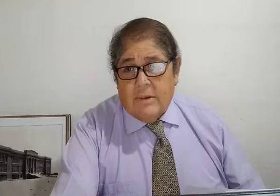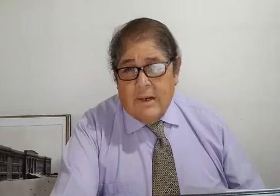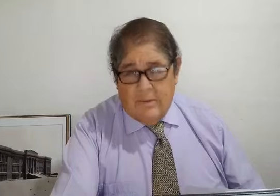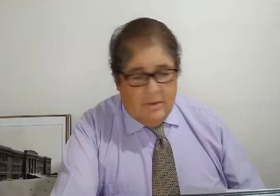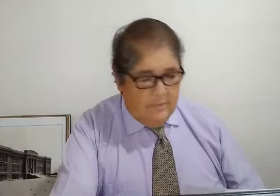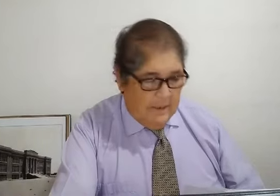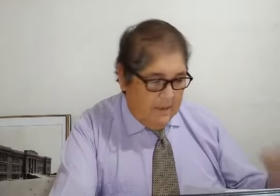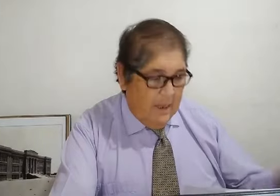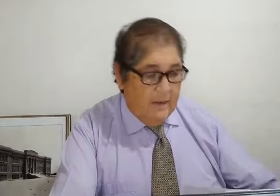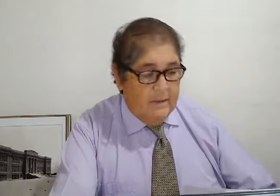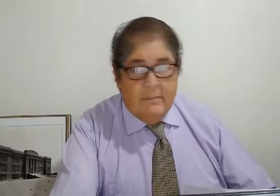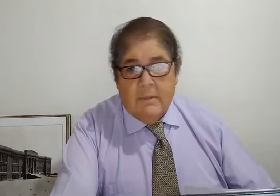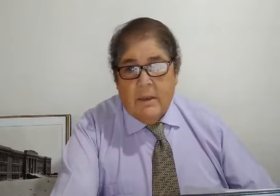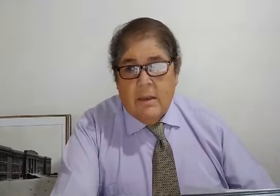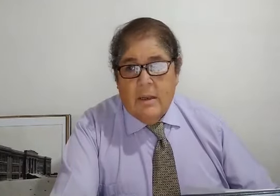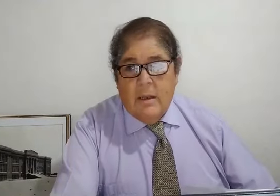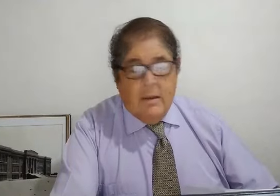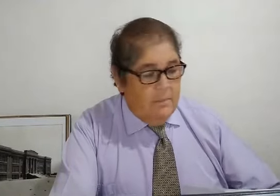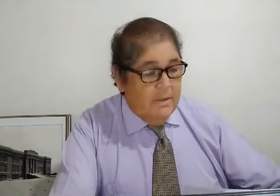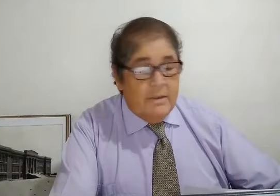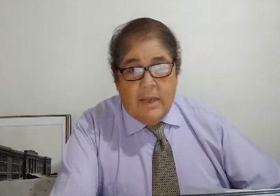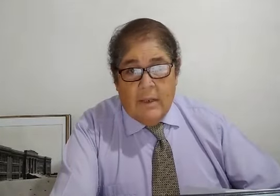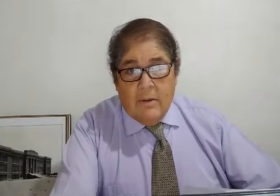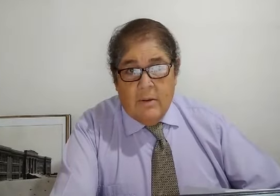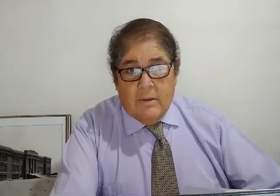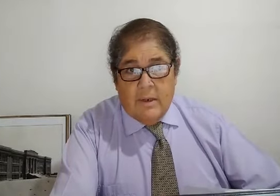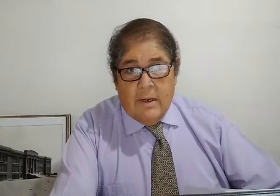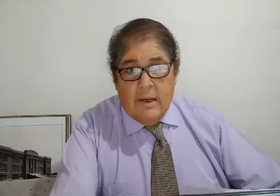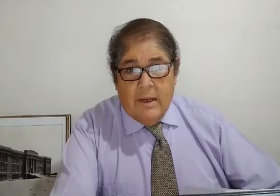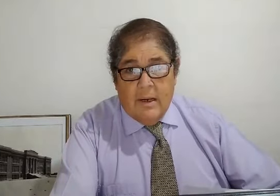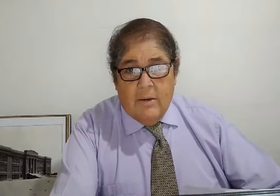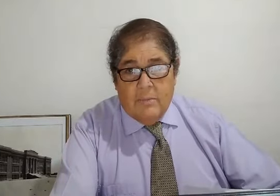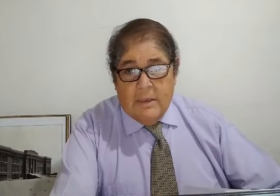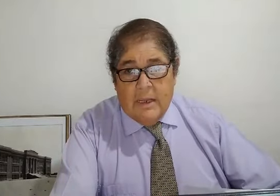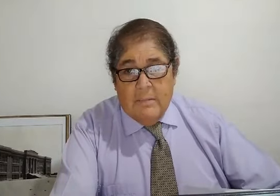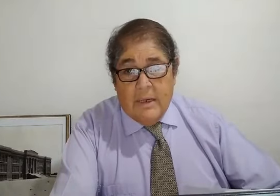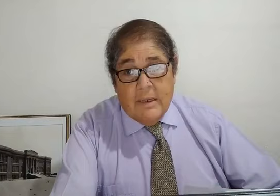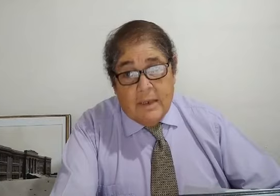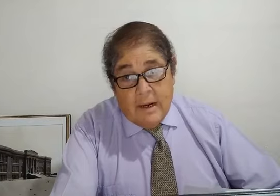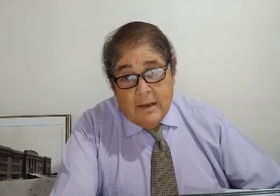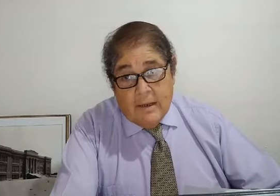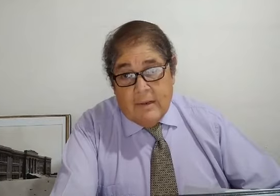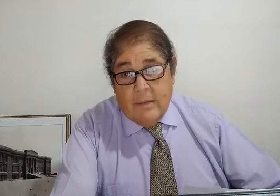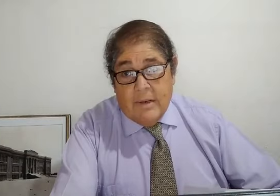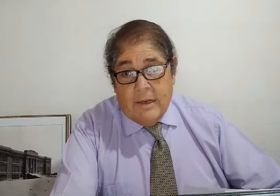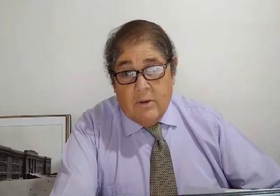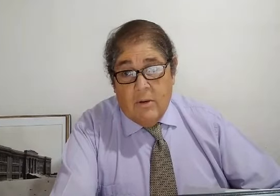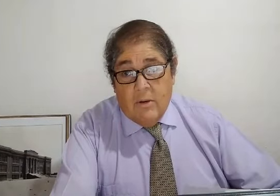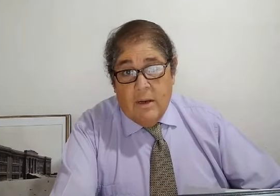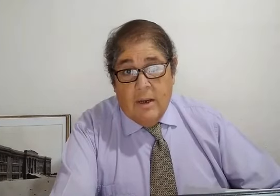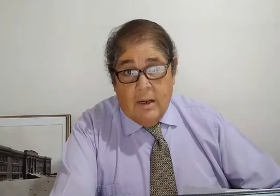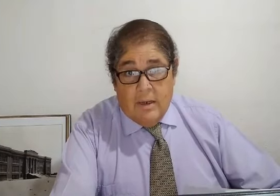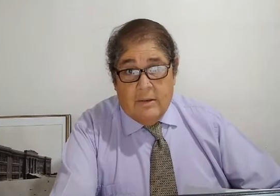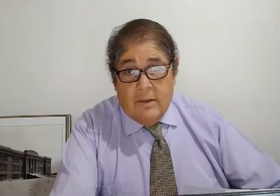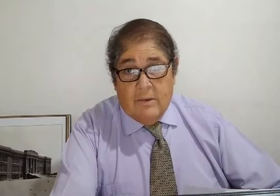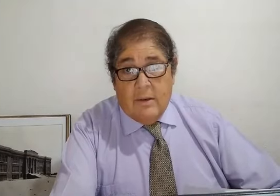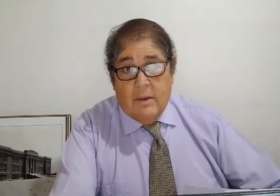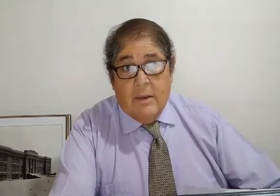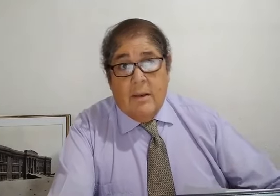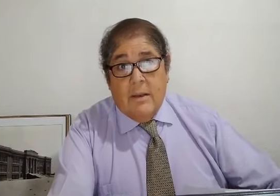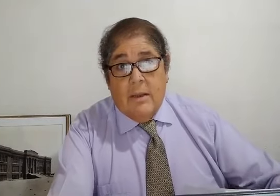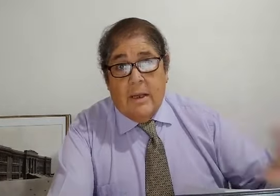las instalaciones militares, visitando lo que sería el hospital militar que se habilitó en esta